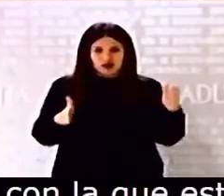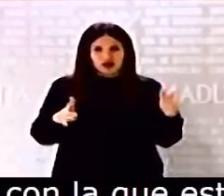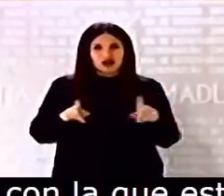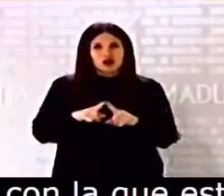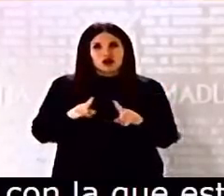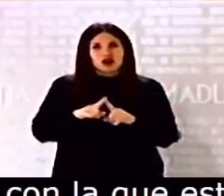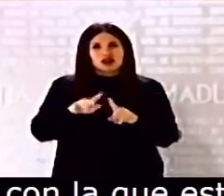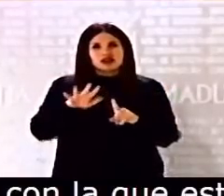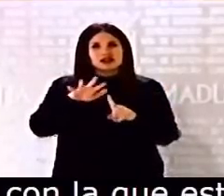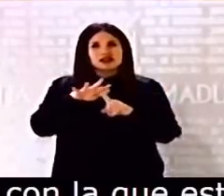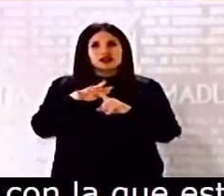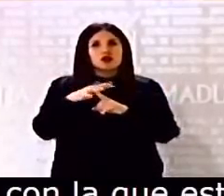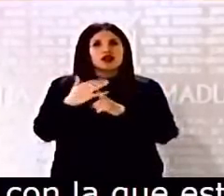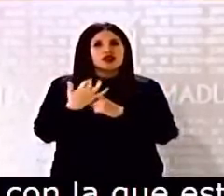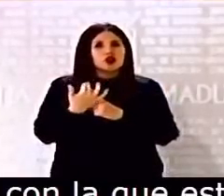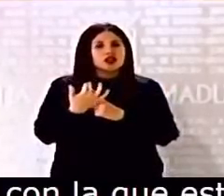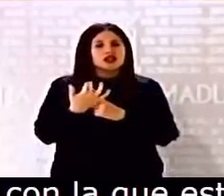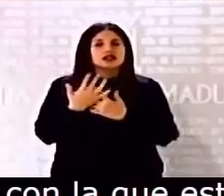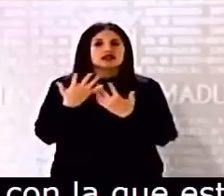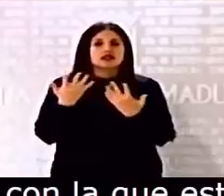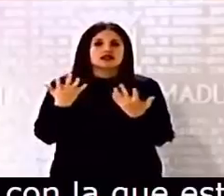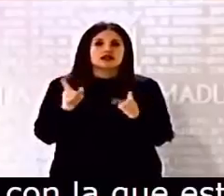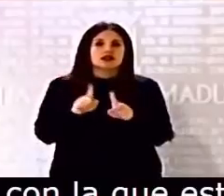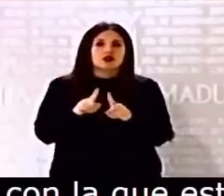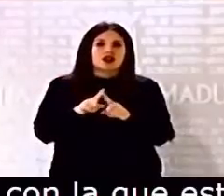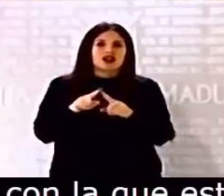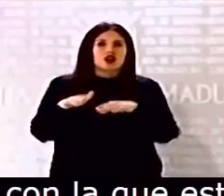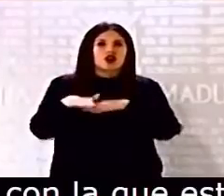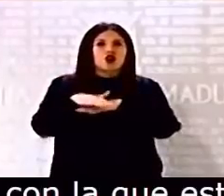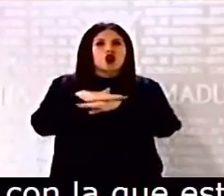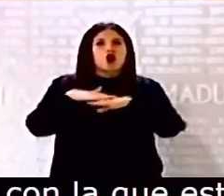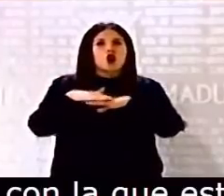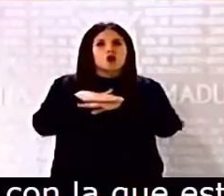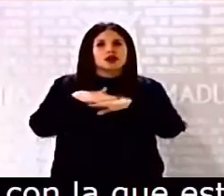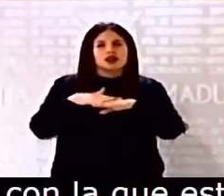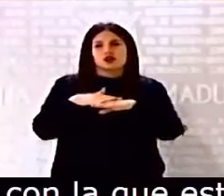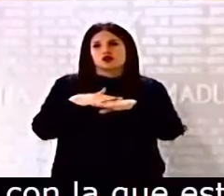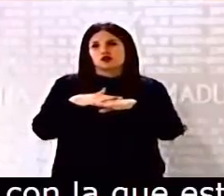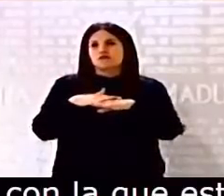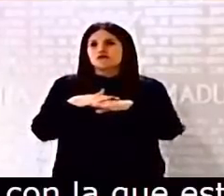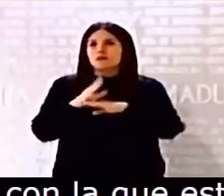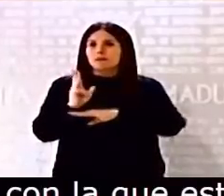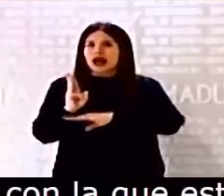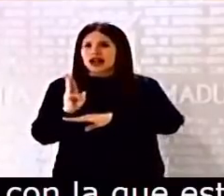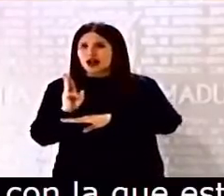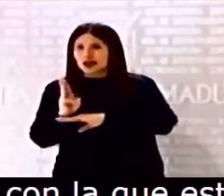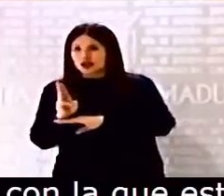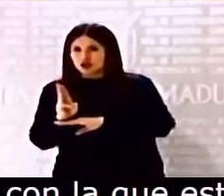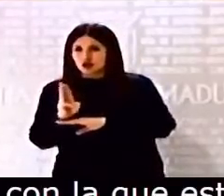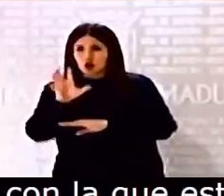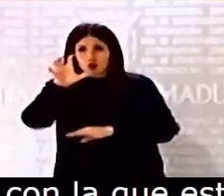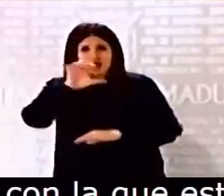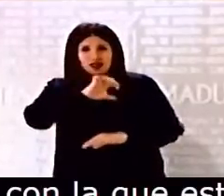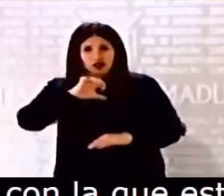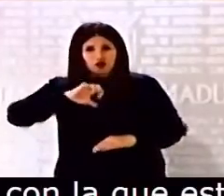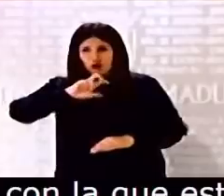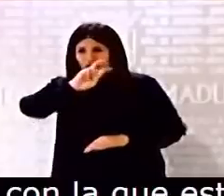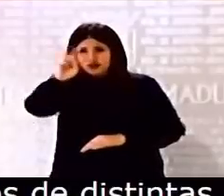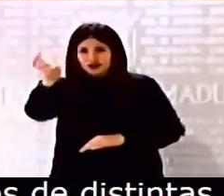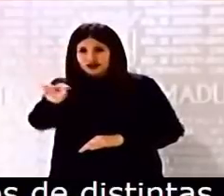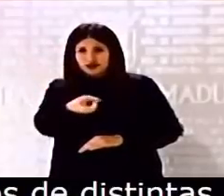situaciones que se han vivido en gobiernos, en parlamentos de distintas comunidades